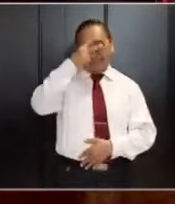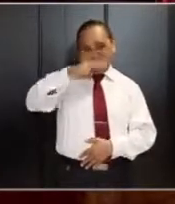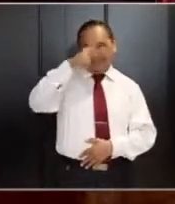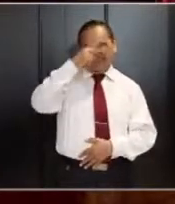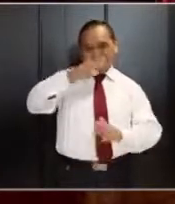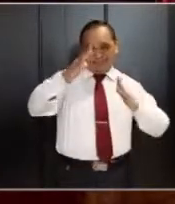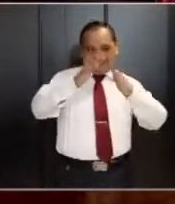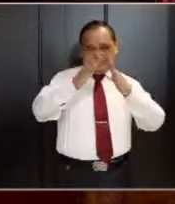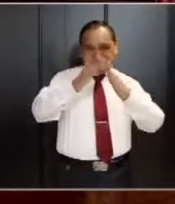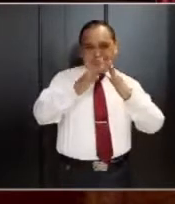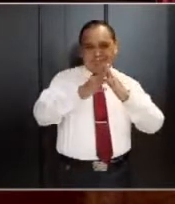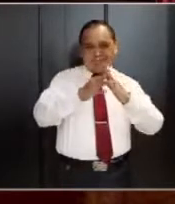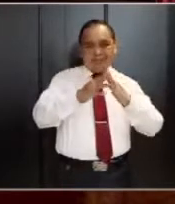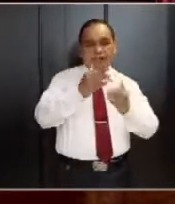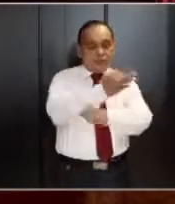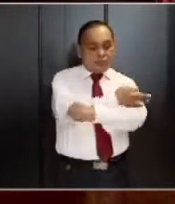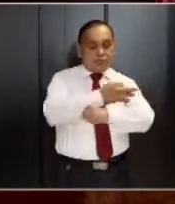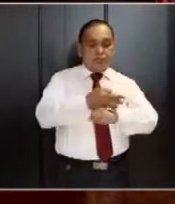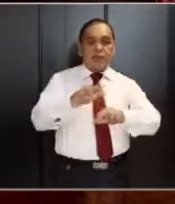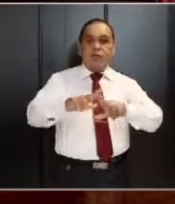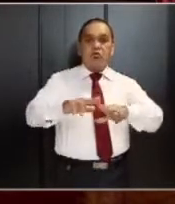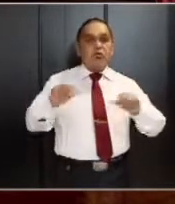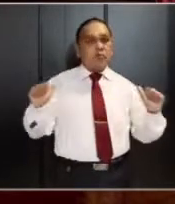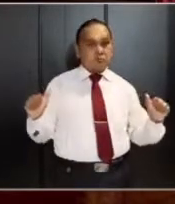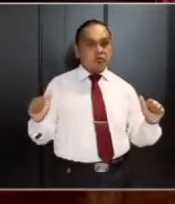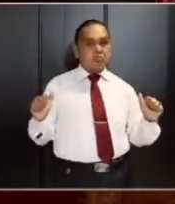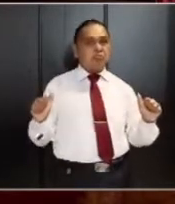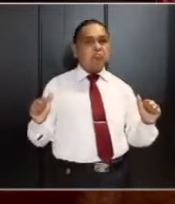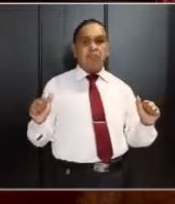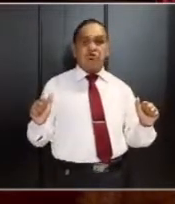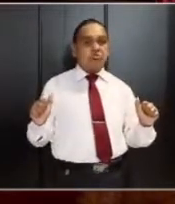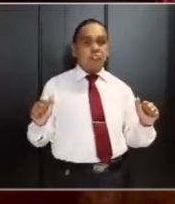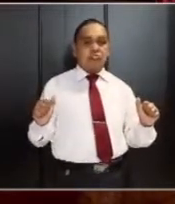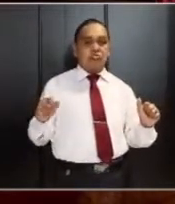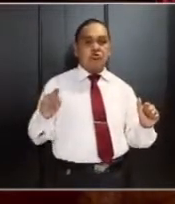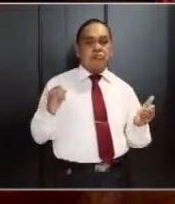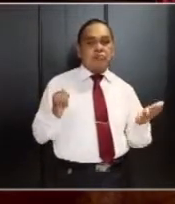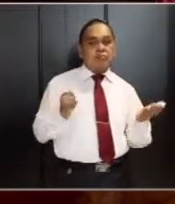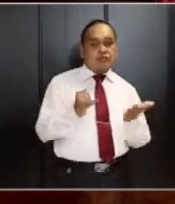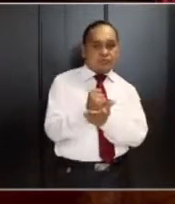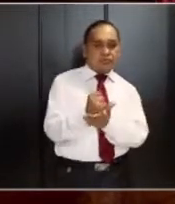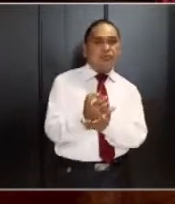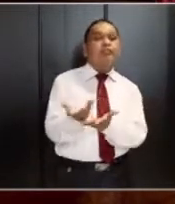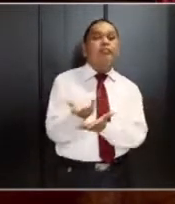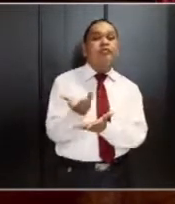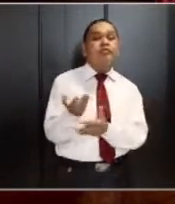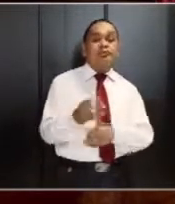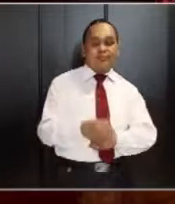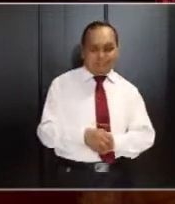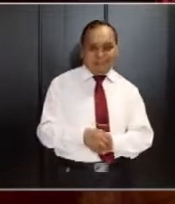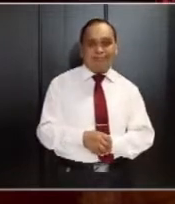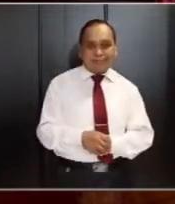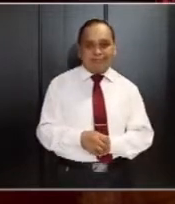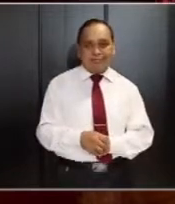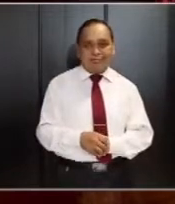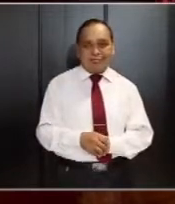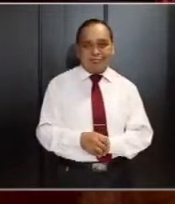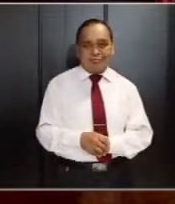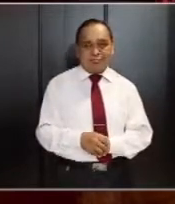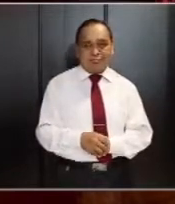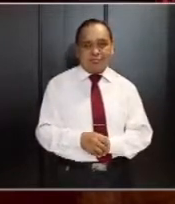ya no hay nadie en mi familia, es ya ahí la soledad, porque pues así fue una decisión, son de las facturas que uno